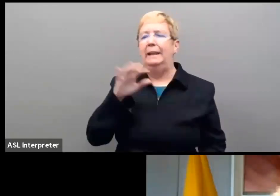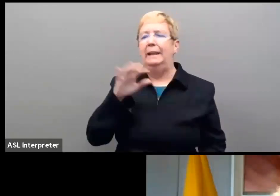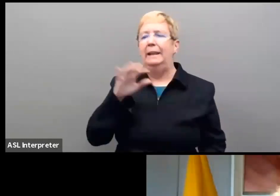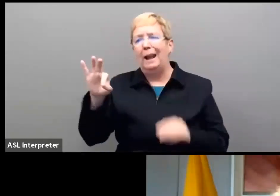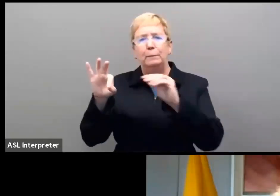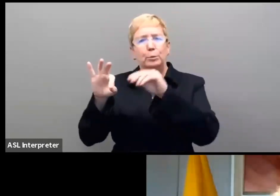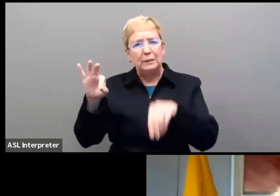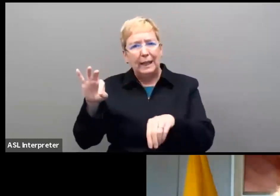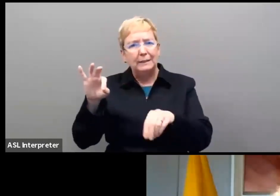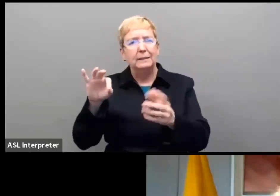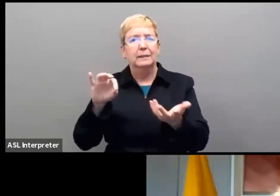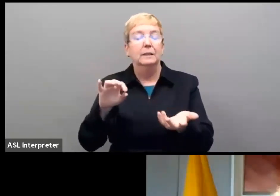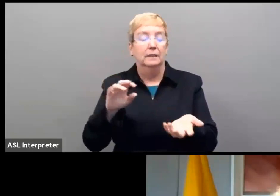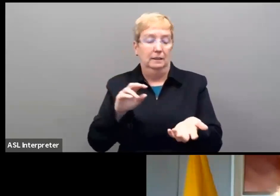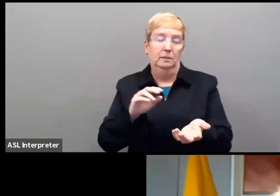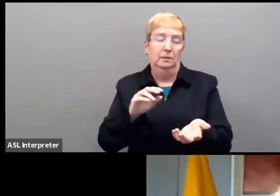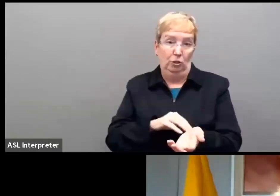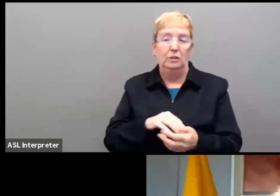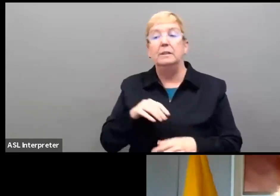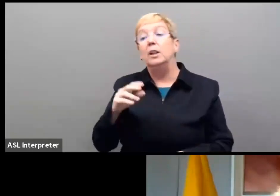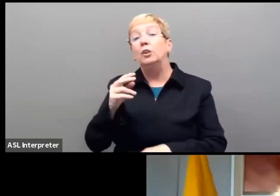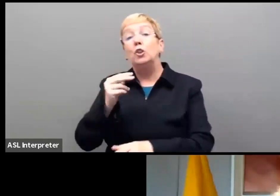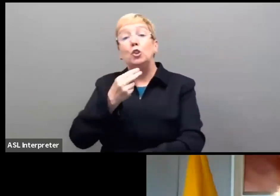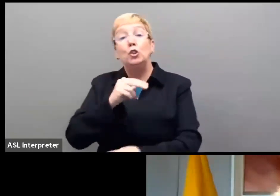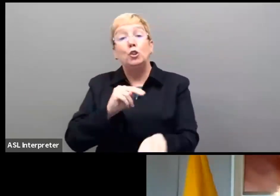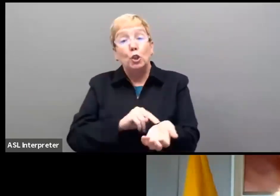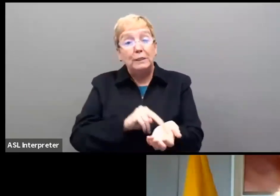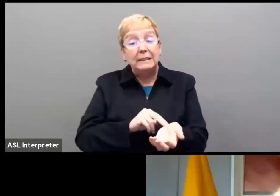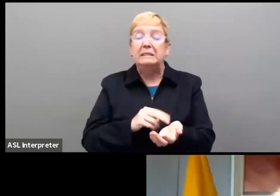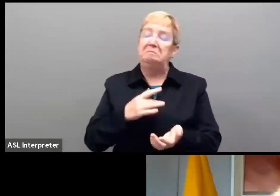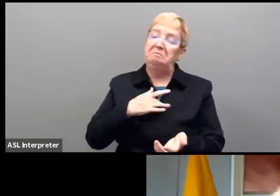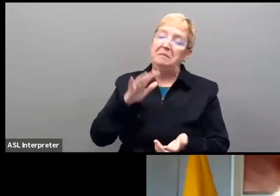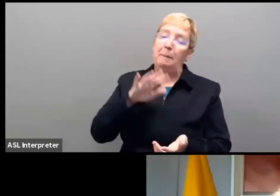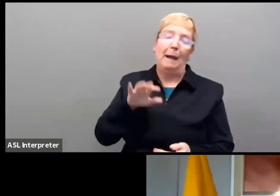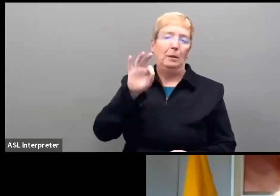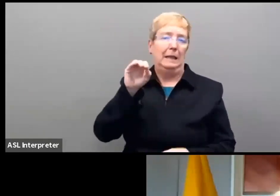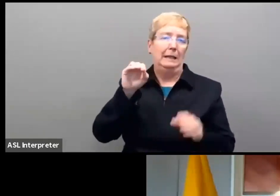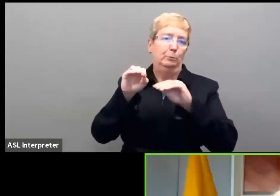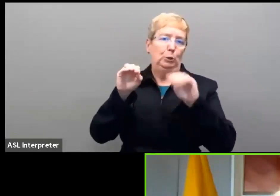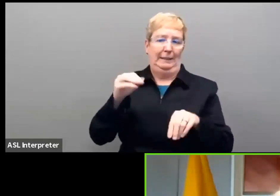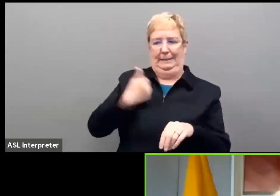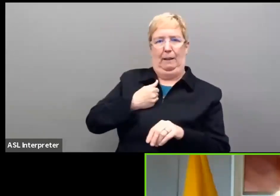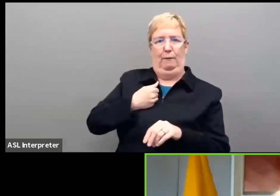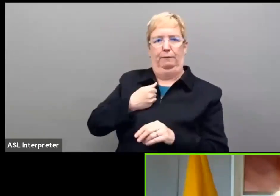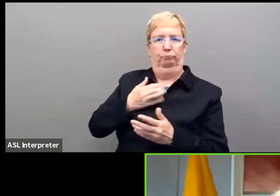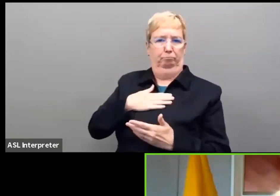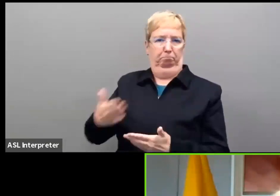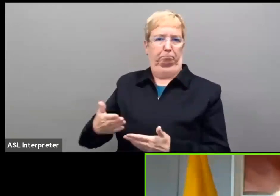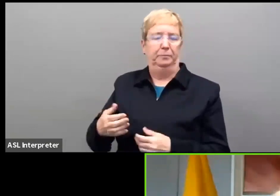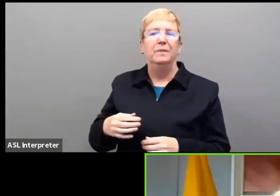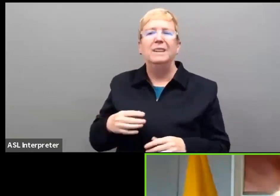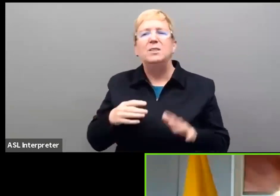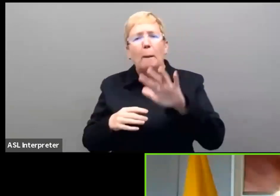pregunta tiene que ver con el requisito de la vacuna para los trabajadores